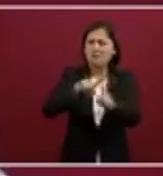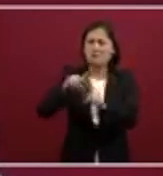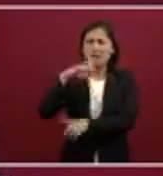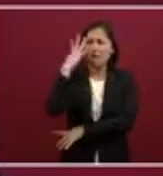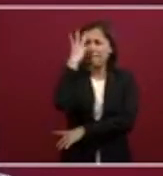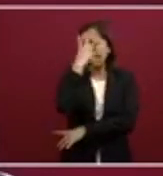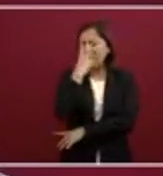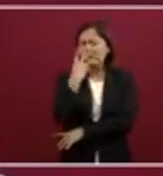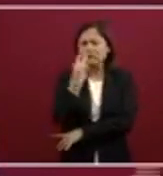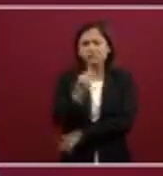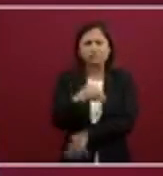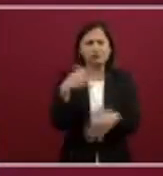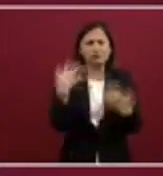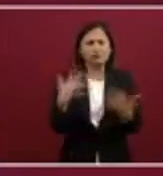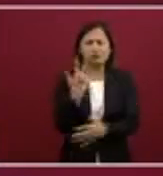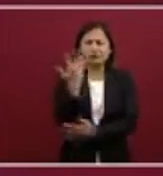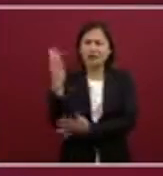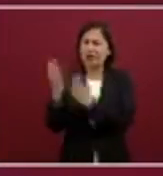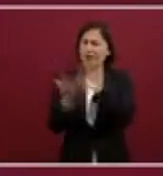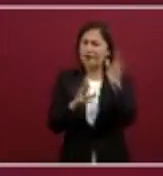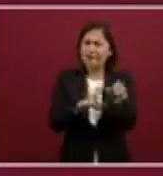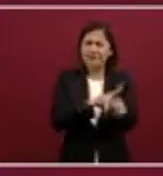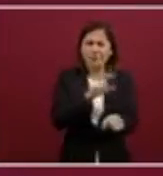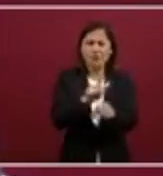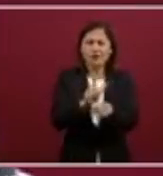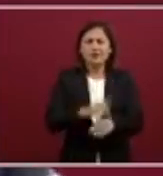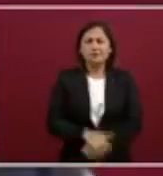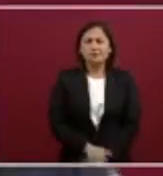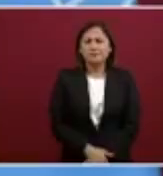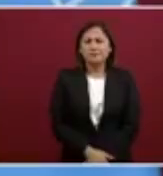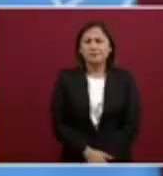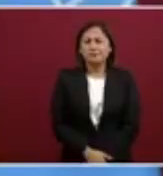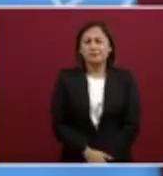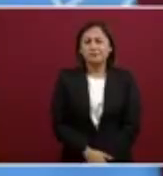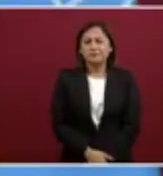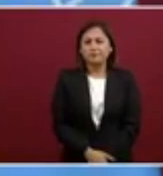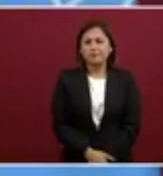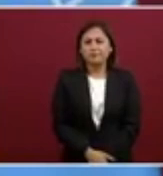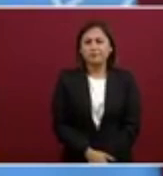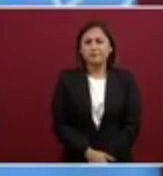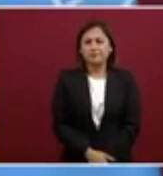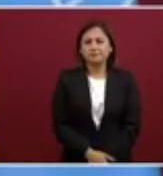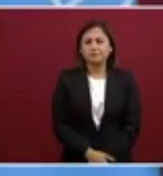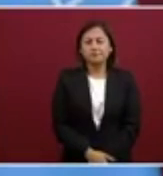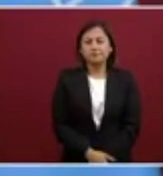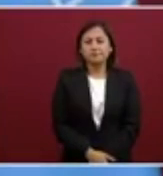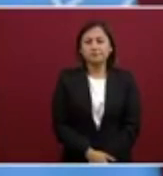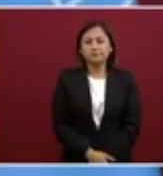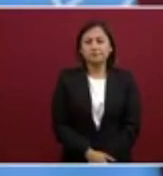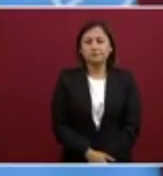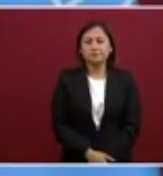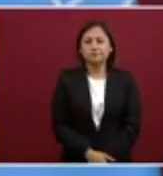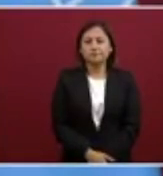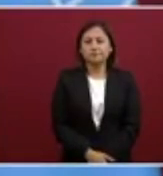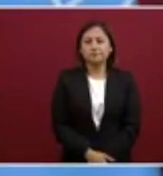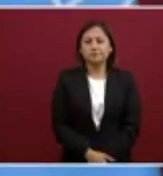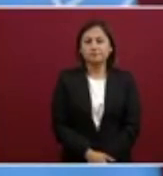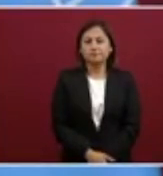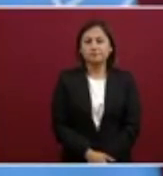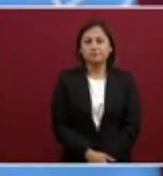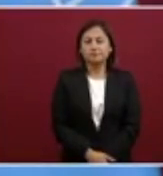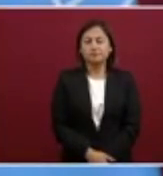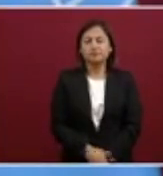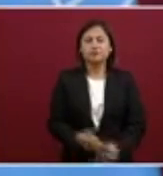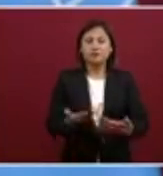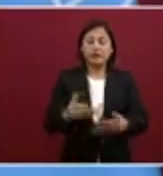y es el asiento de la gran